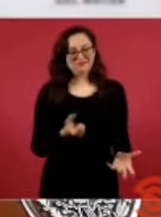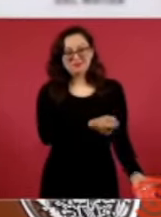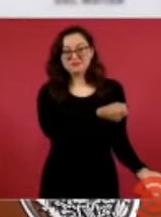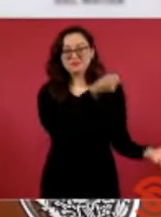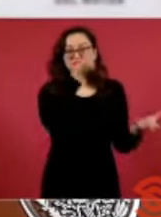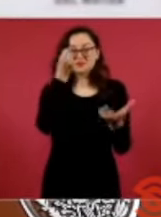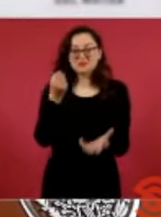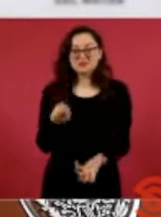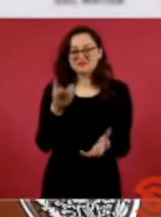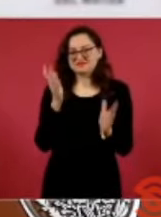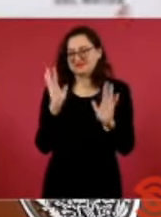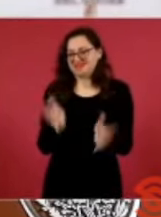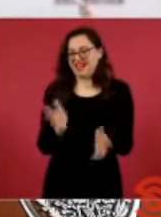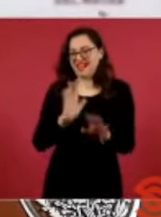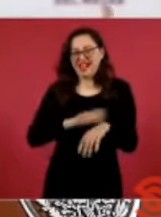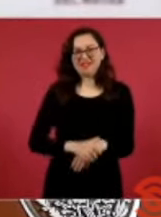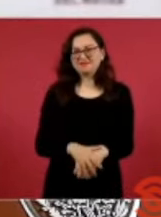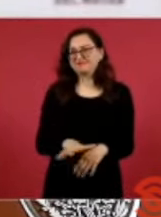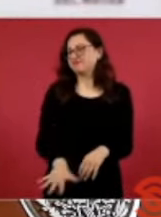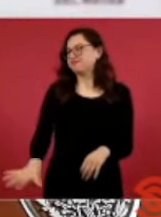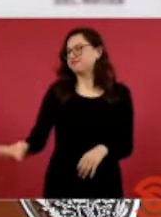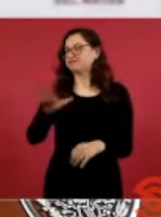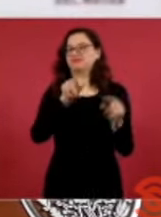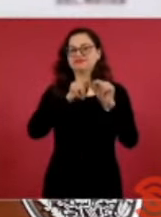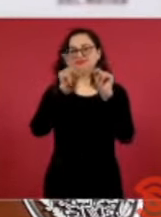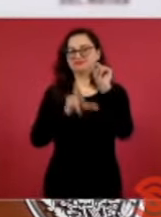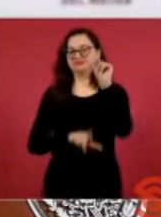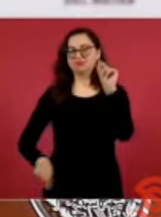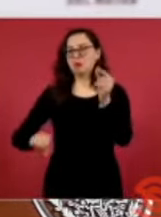de todos los programas de bienestar.